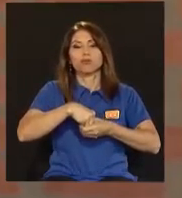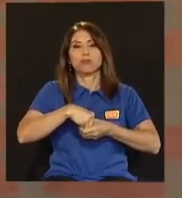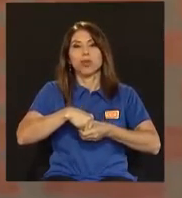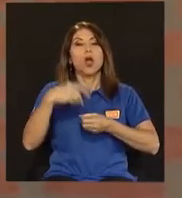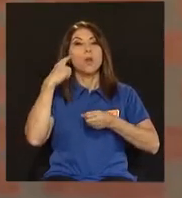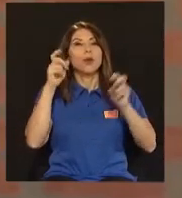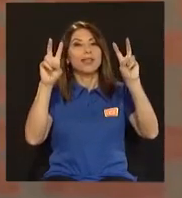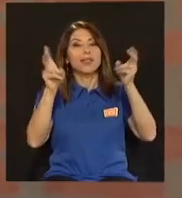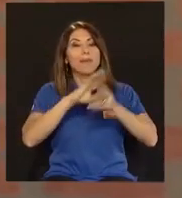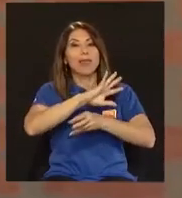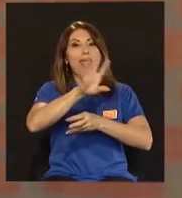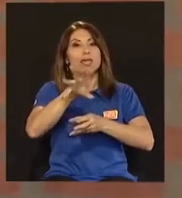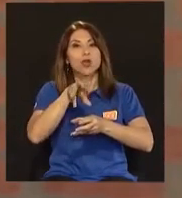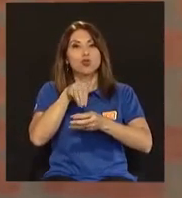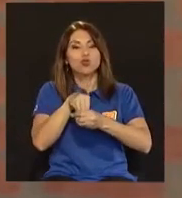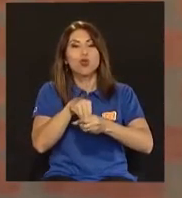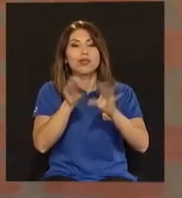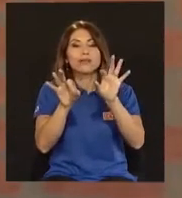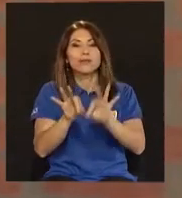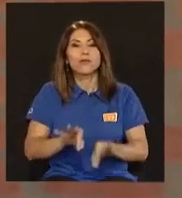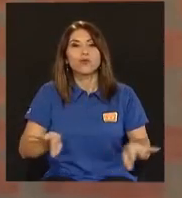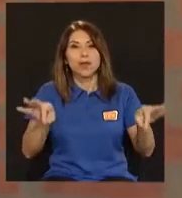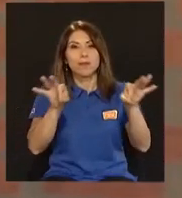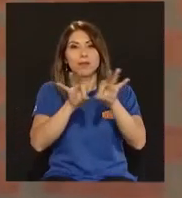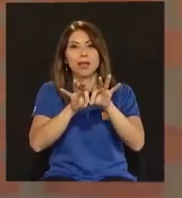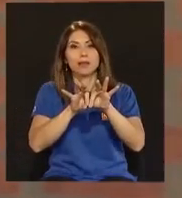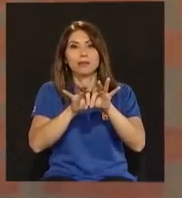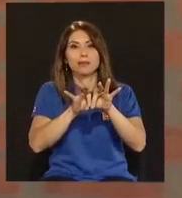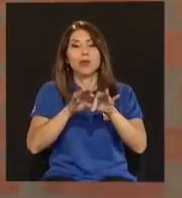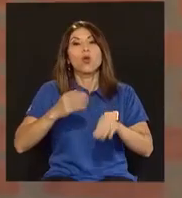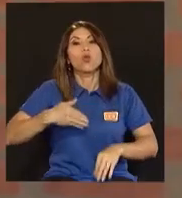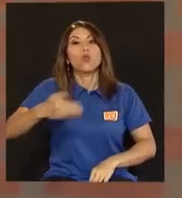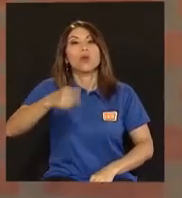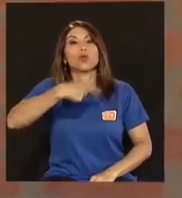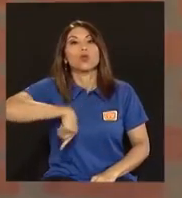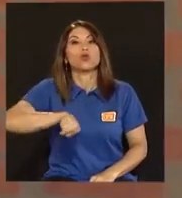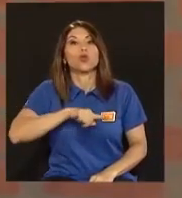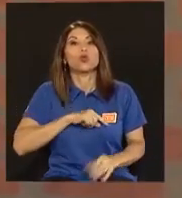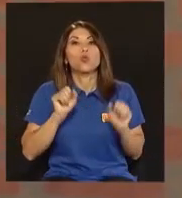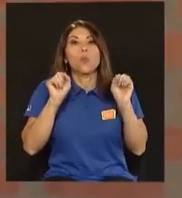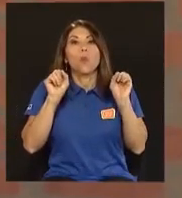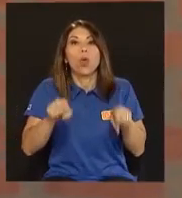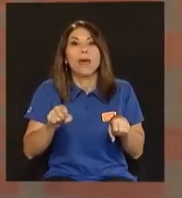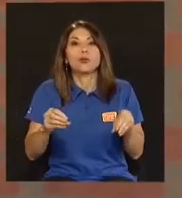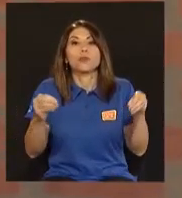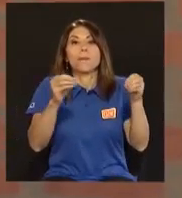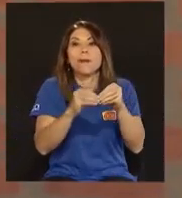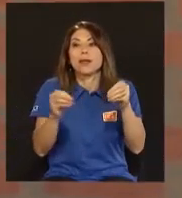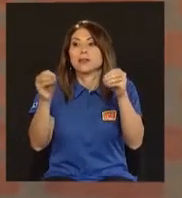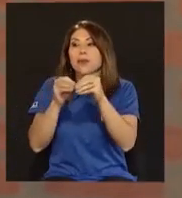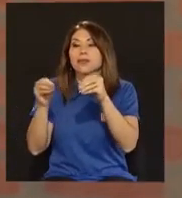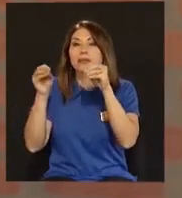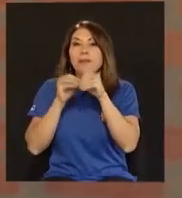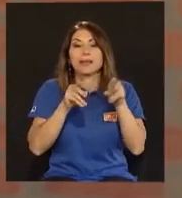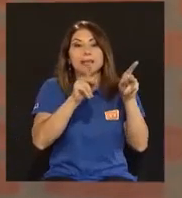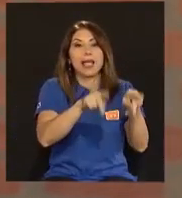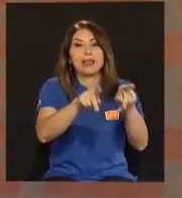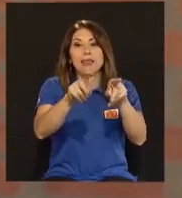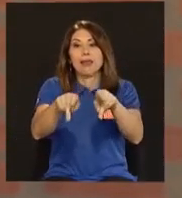es fundamental cuando podamos incluir a más y más gente en las